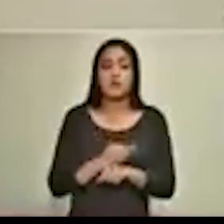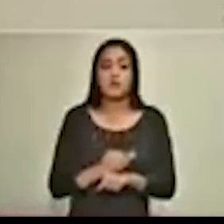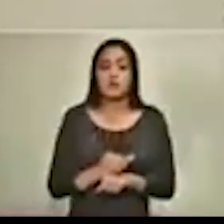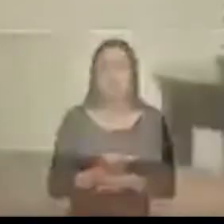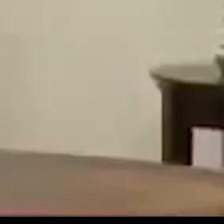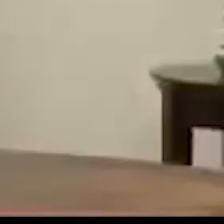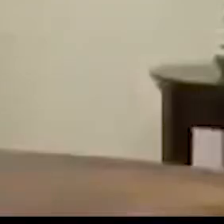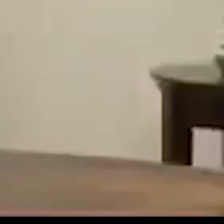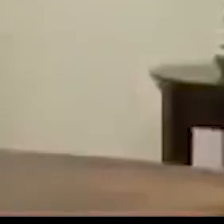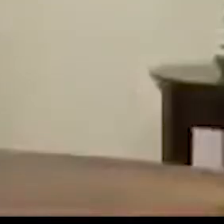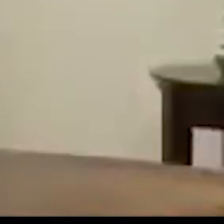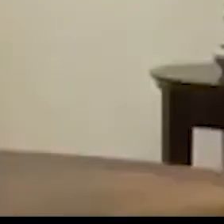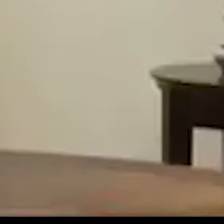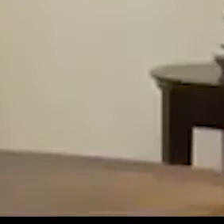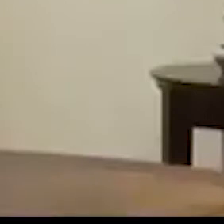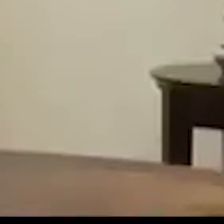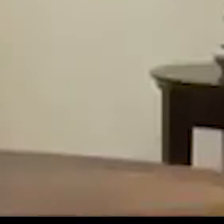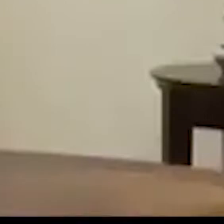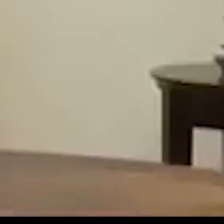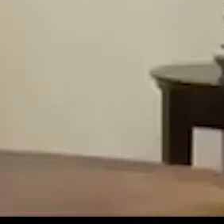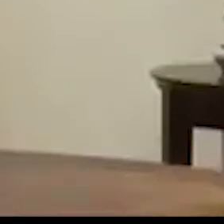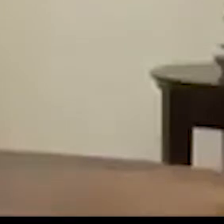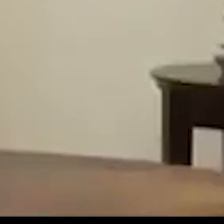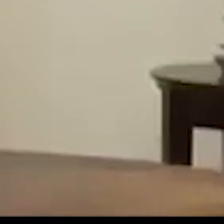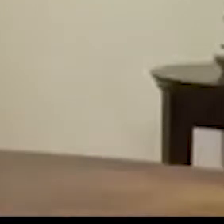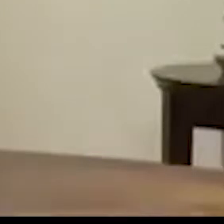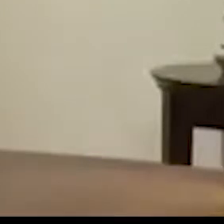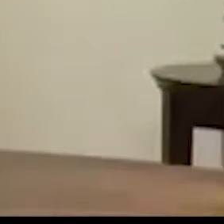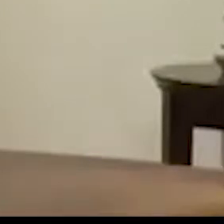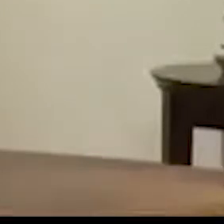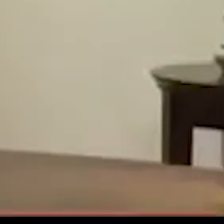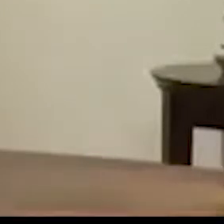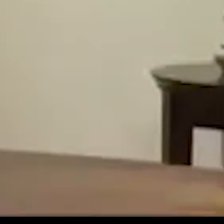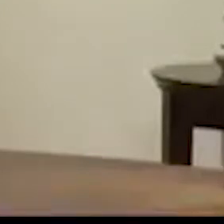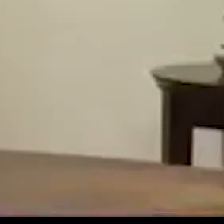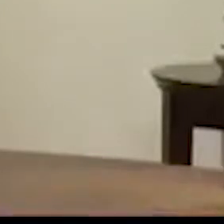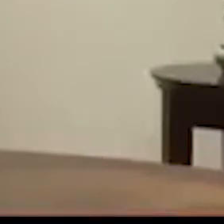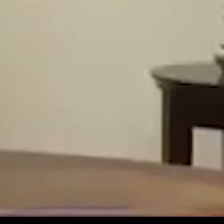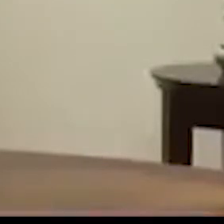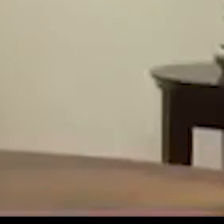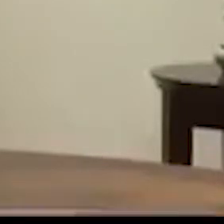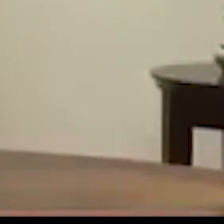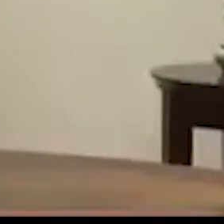hemos estado padeciendo desde el mes de marzo de 2020